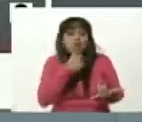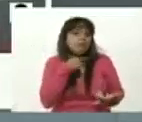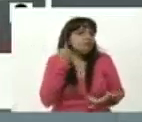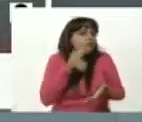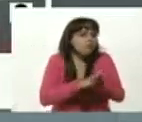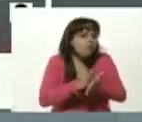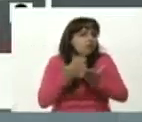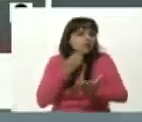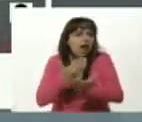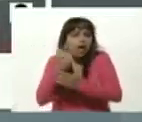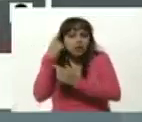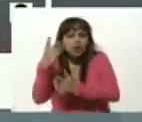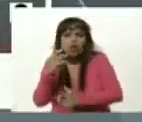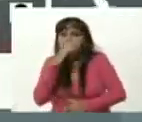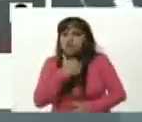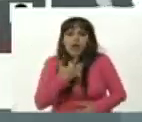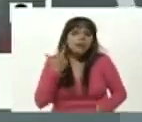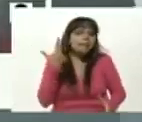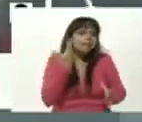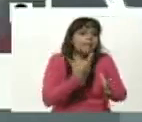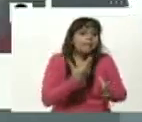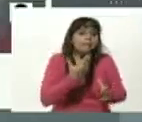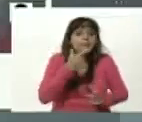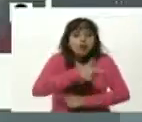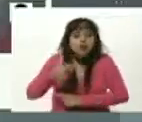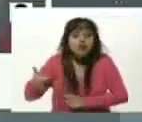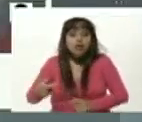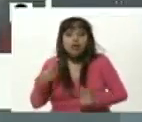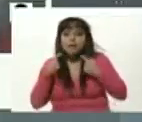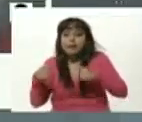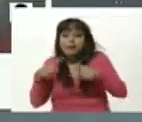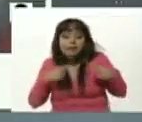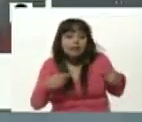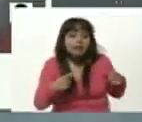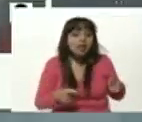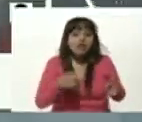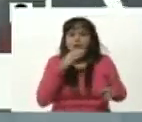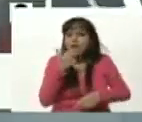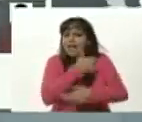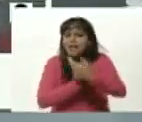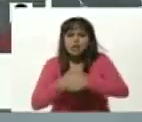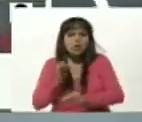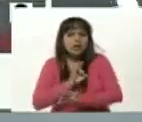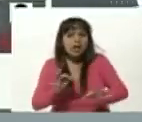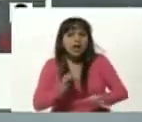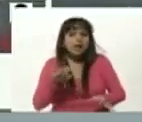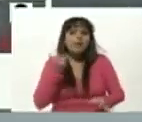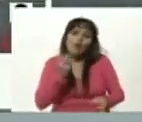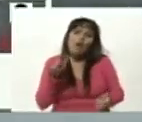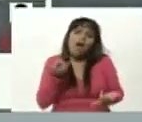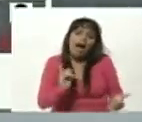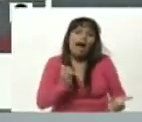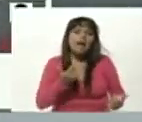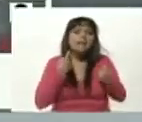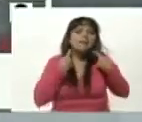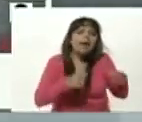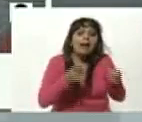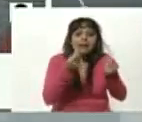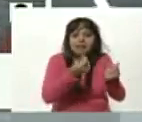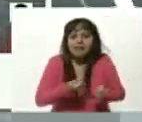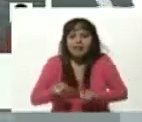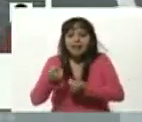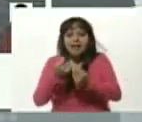tenemos desaparecidos, gracias a Dios, no tenemos heridos, simplemente, bueno, hubo pérdidas materiales en